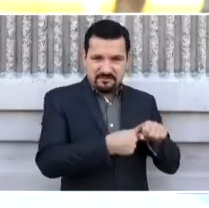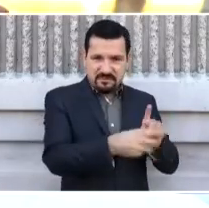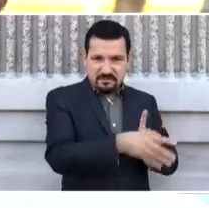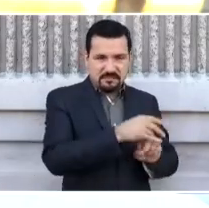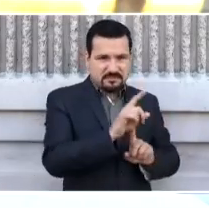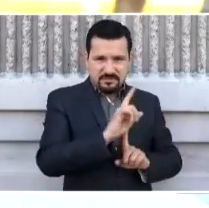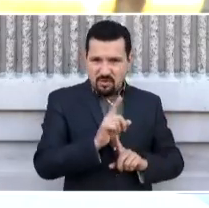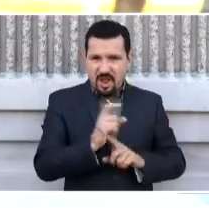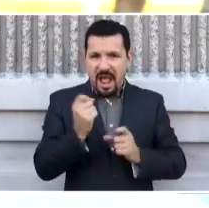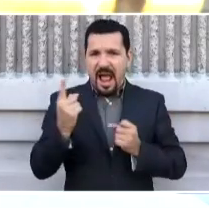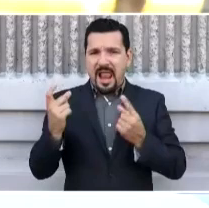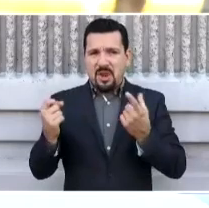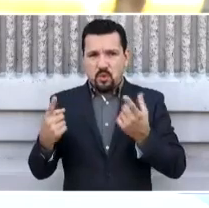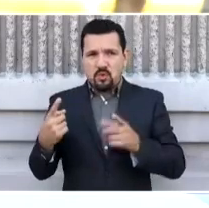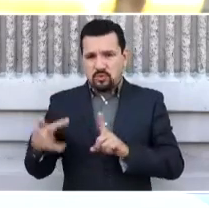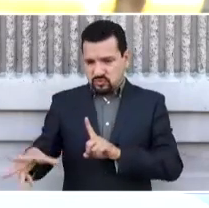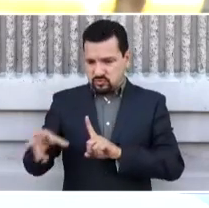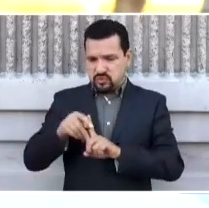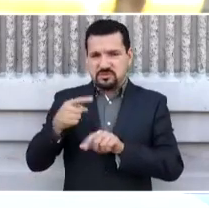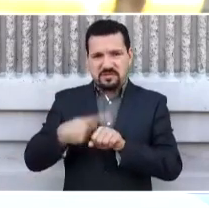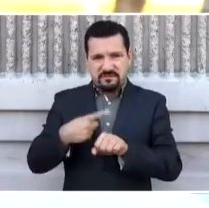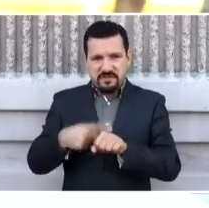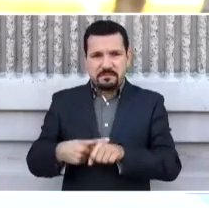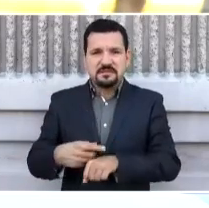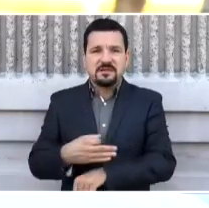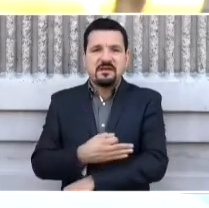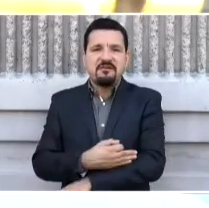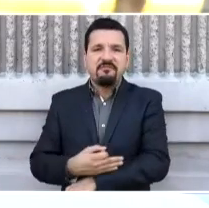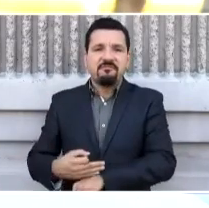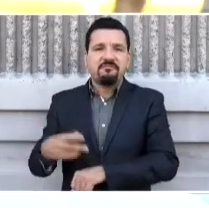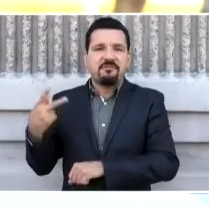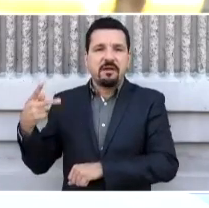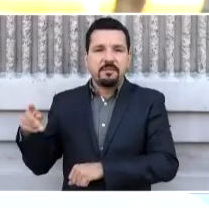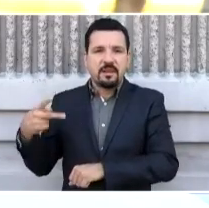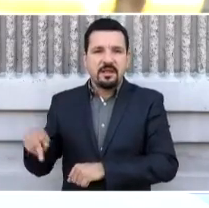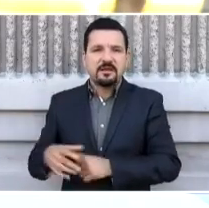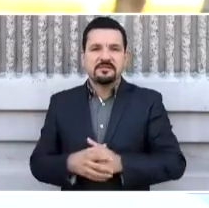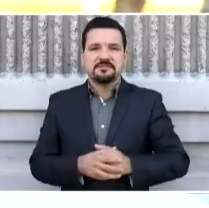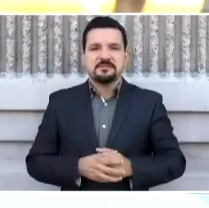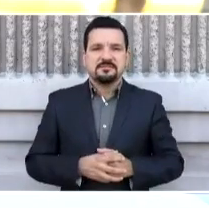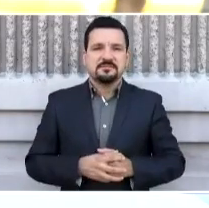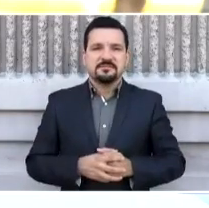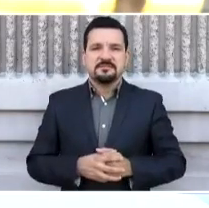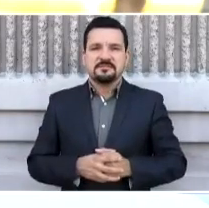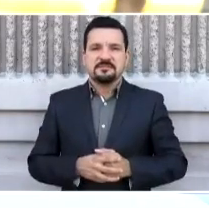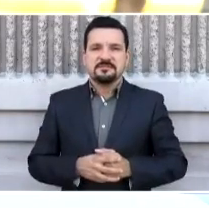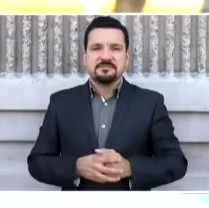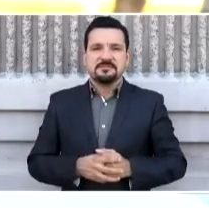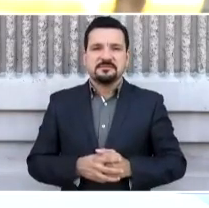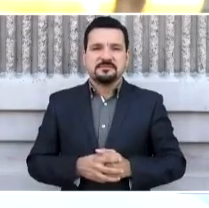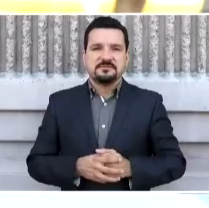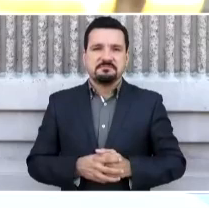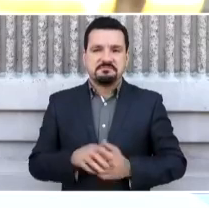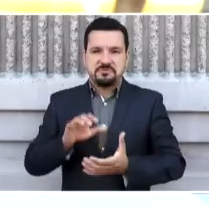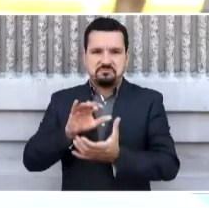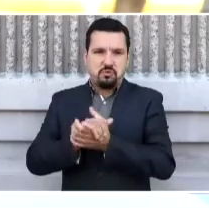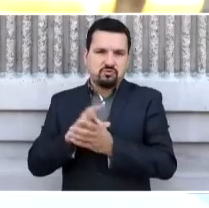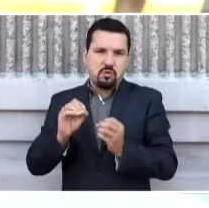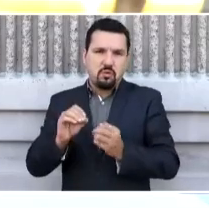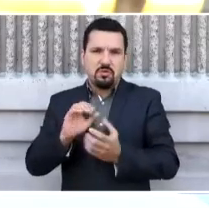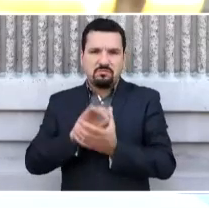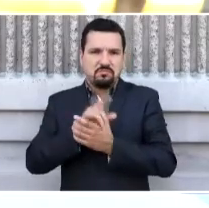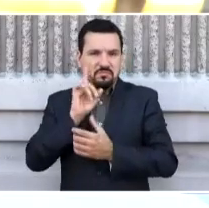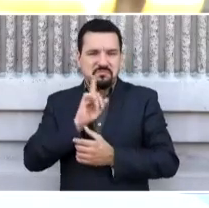de ellos han sido infectados por sus familiares, ¿sí? Su esposo o